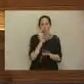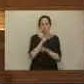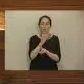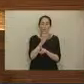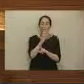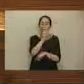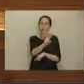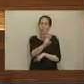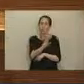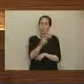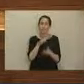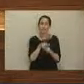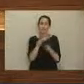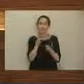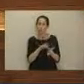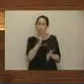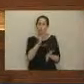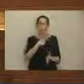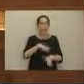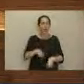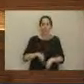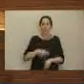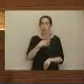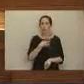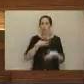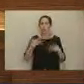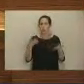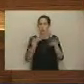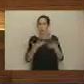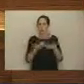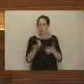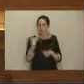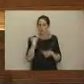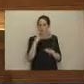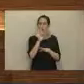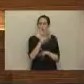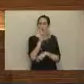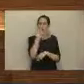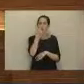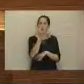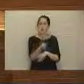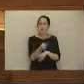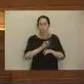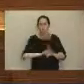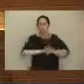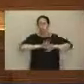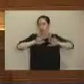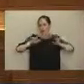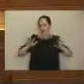lo que estaba pasando y de lo que no estaban dispuestos a admitir, y donde le decían muy claramente